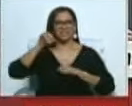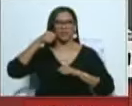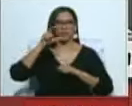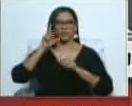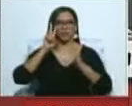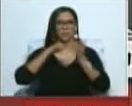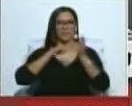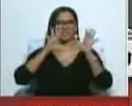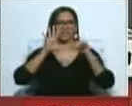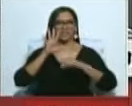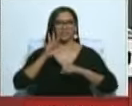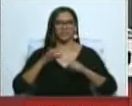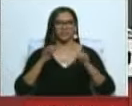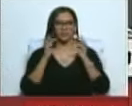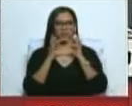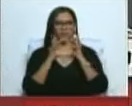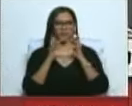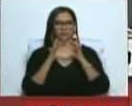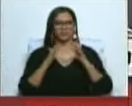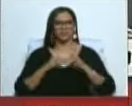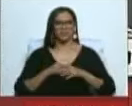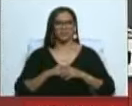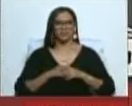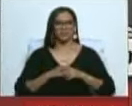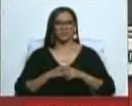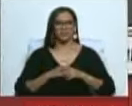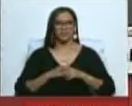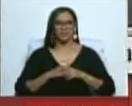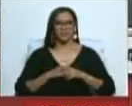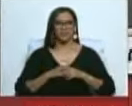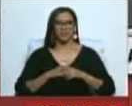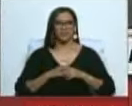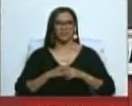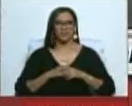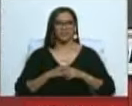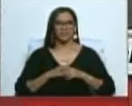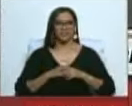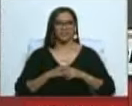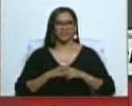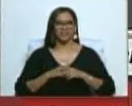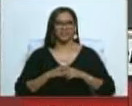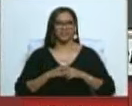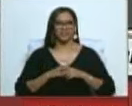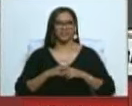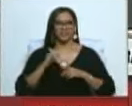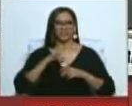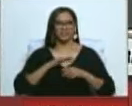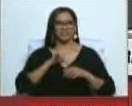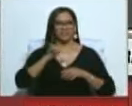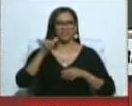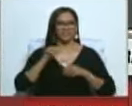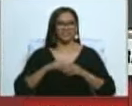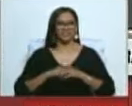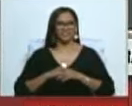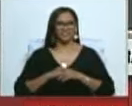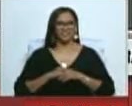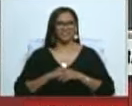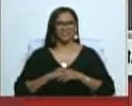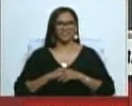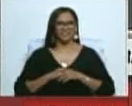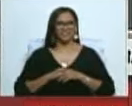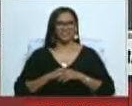2015. ¿Un pase? Un pase, sí. Ah, ¿yo contigo? Sí, señor. Yo estaba en acto. Usted estaba en acto, sí. Hicimos... sonó